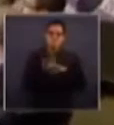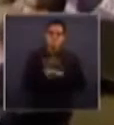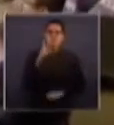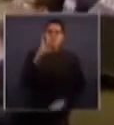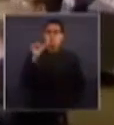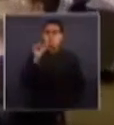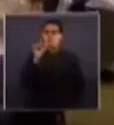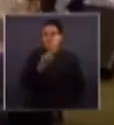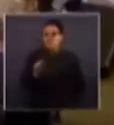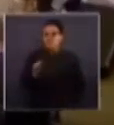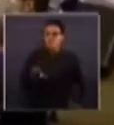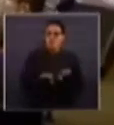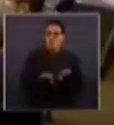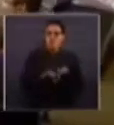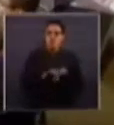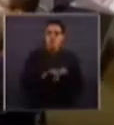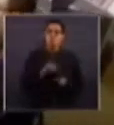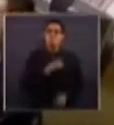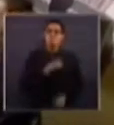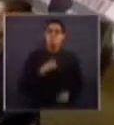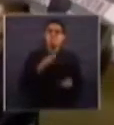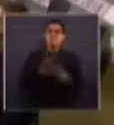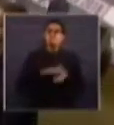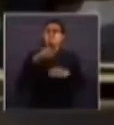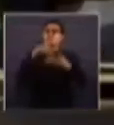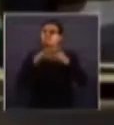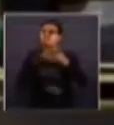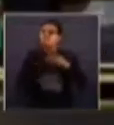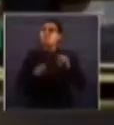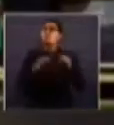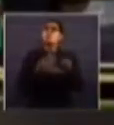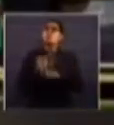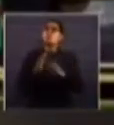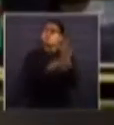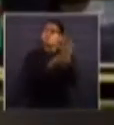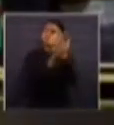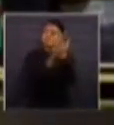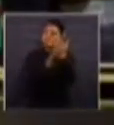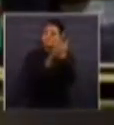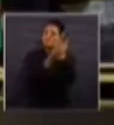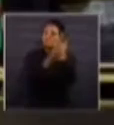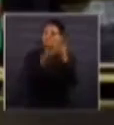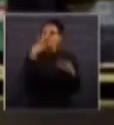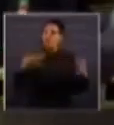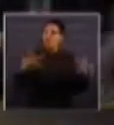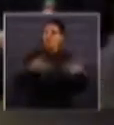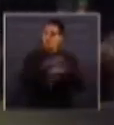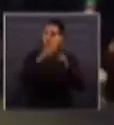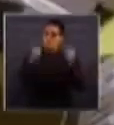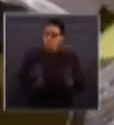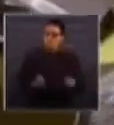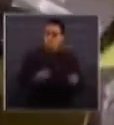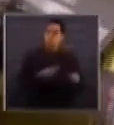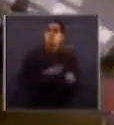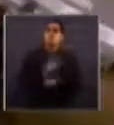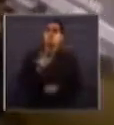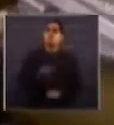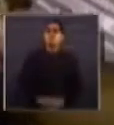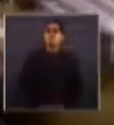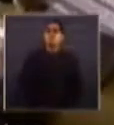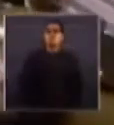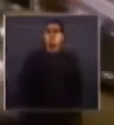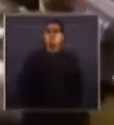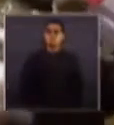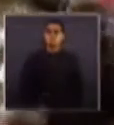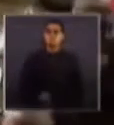concreto, detalle su estrategia y metas a las que se compromete al concluir su administración. Por supuesto que el crear un